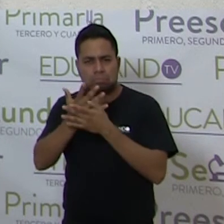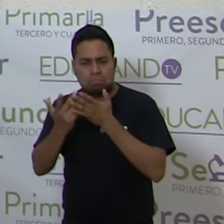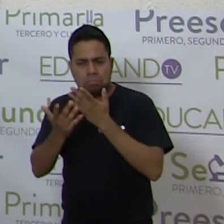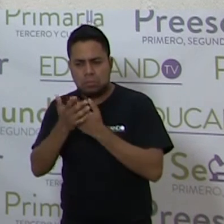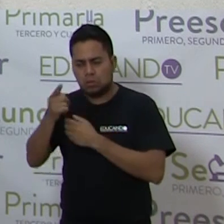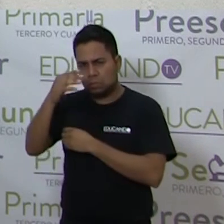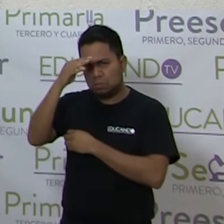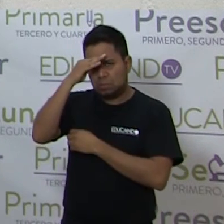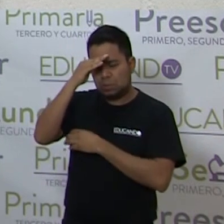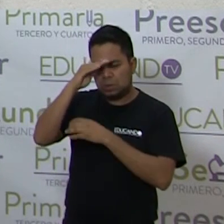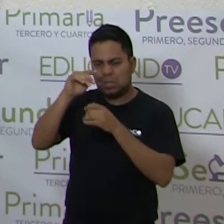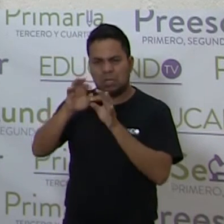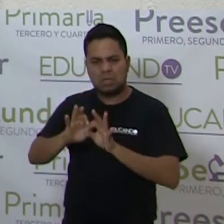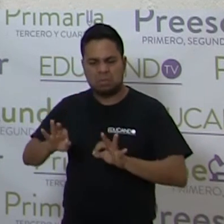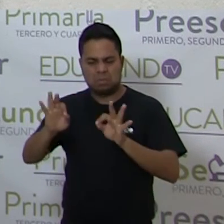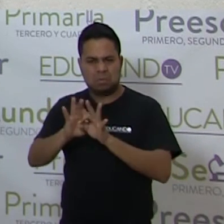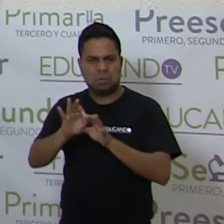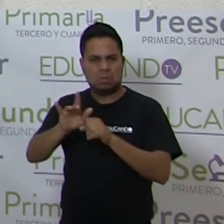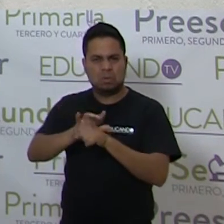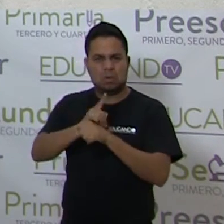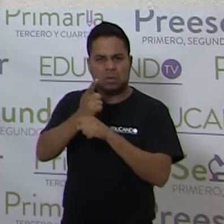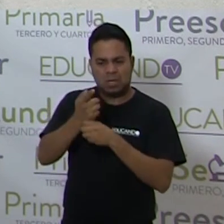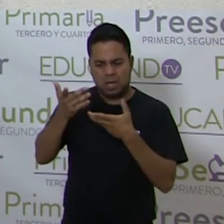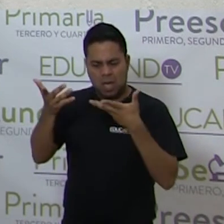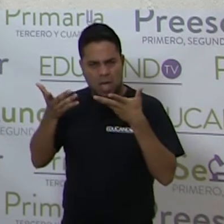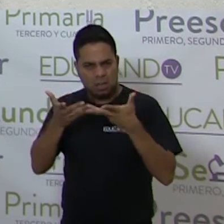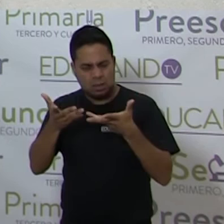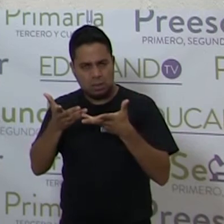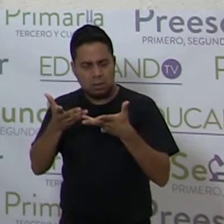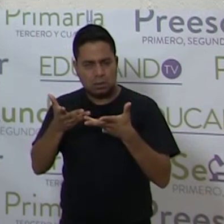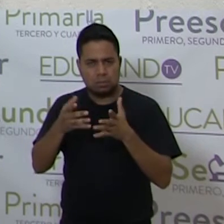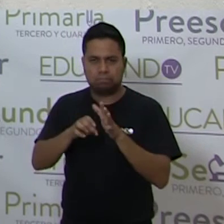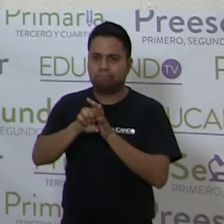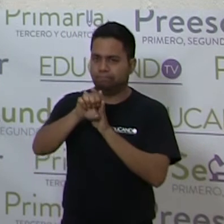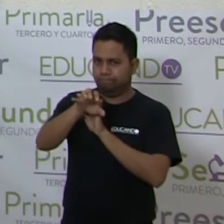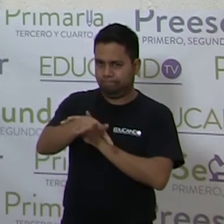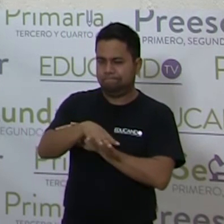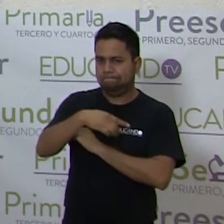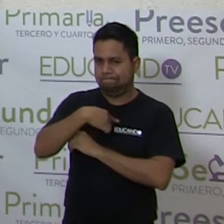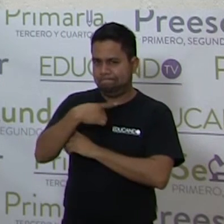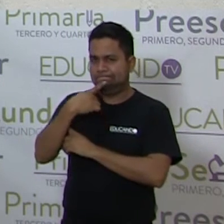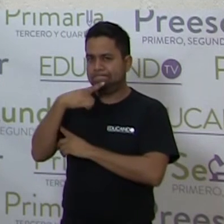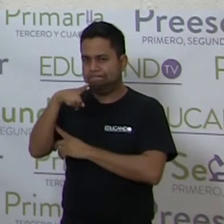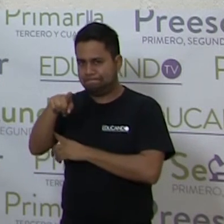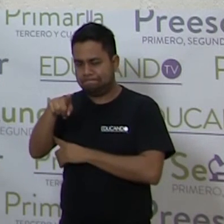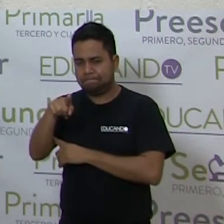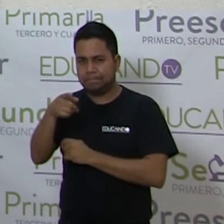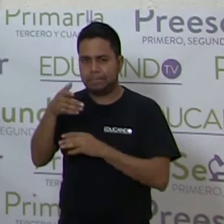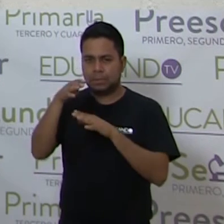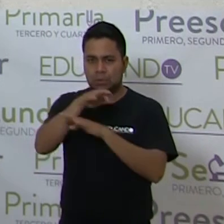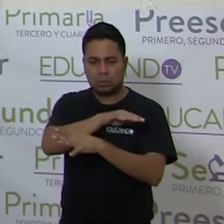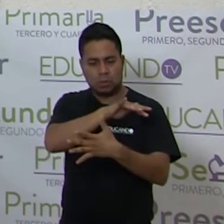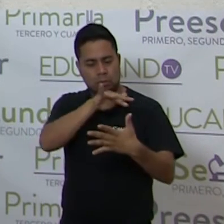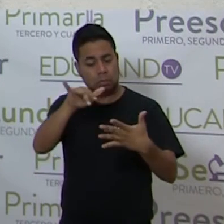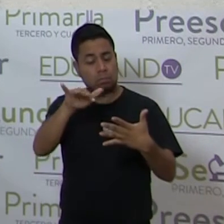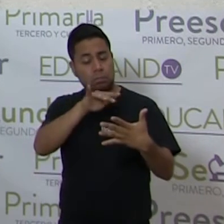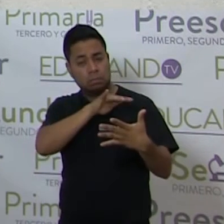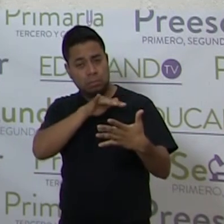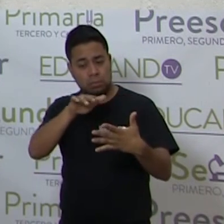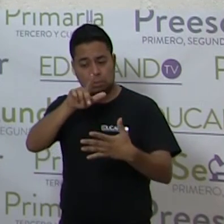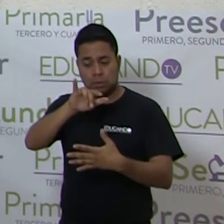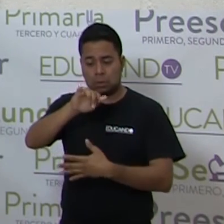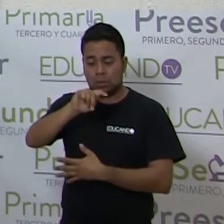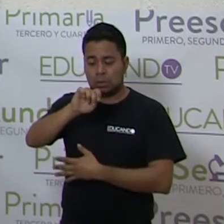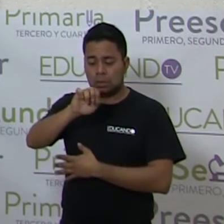importante realizar este ejercicio de comparación? Bueno, si estamos hablando desde el aspecto literario,